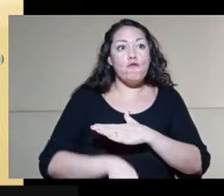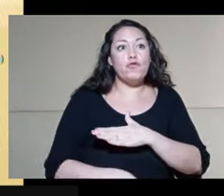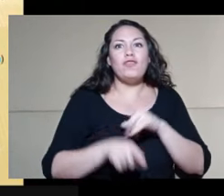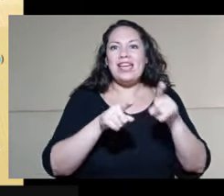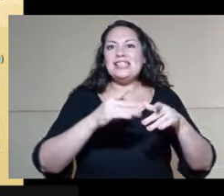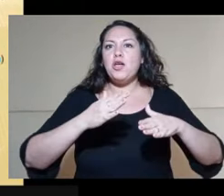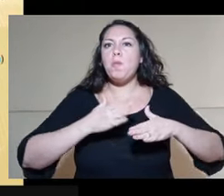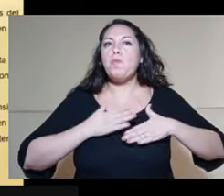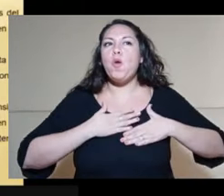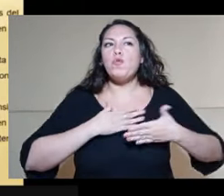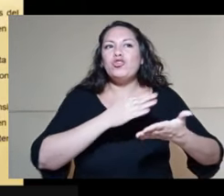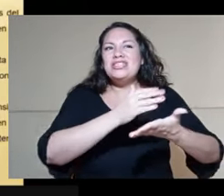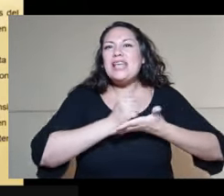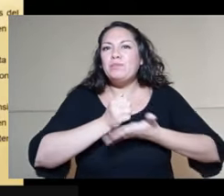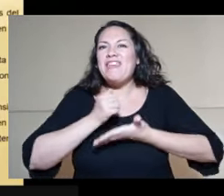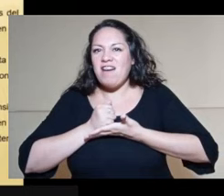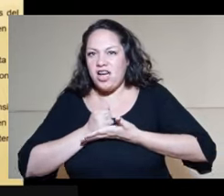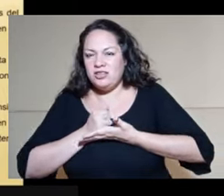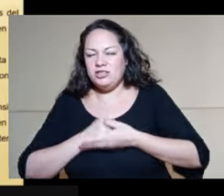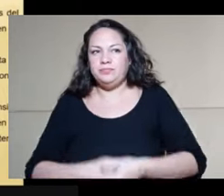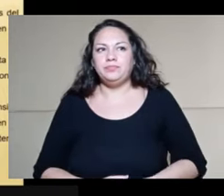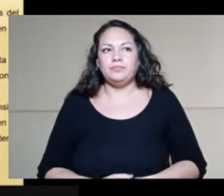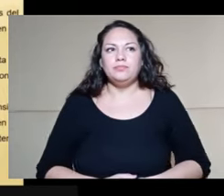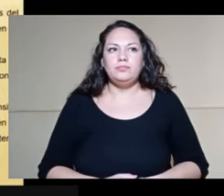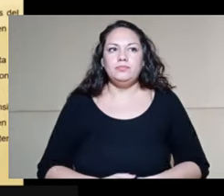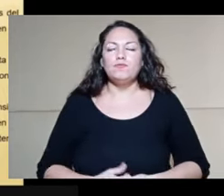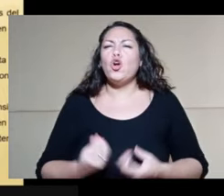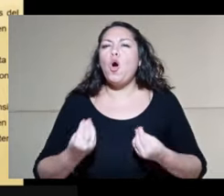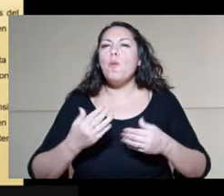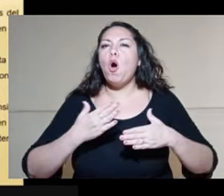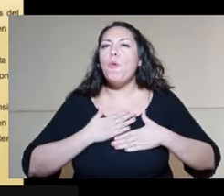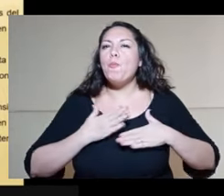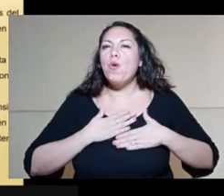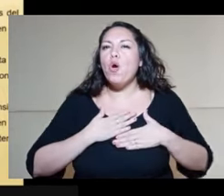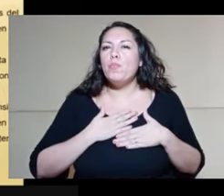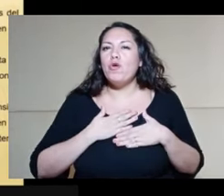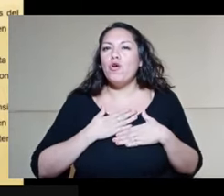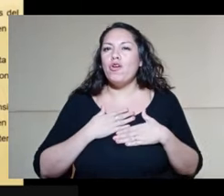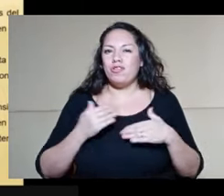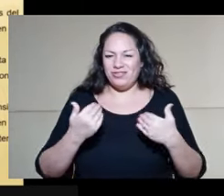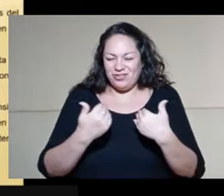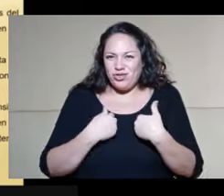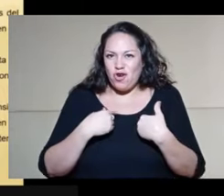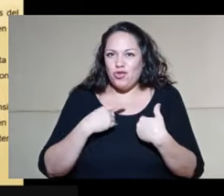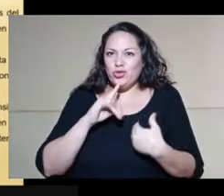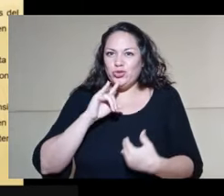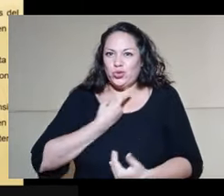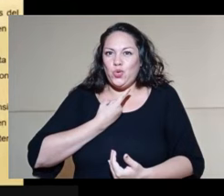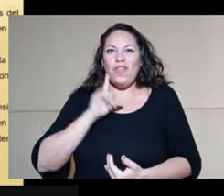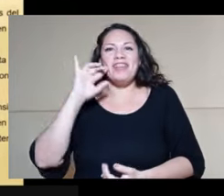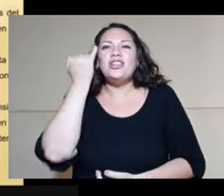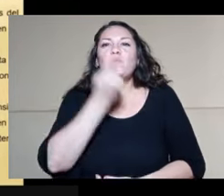sensibilidad profunda, que es la propioceptiva. Es esto. ¿Qué quiere decir propiocepción? Capturarse a sí